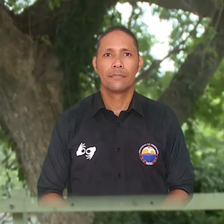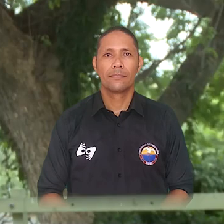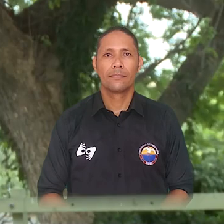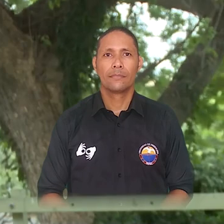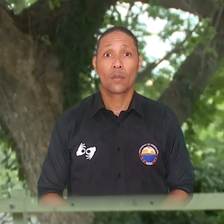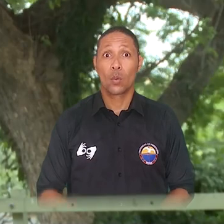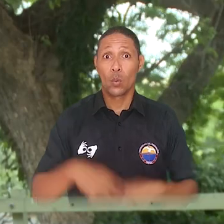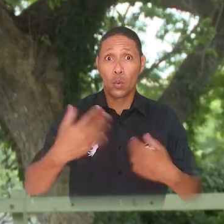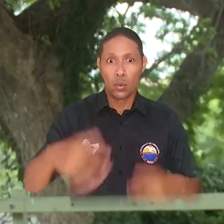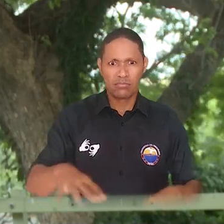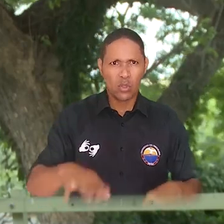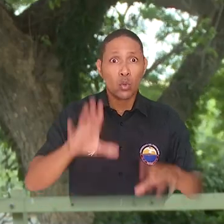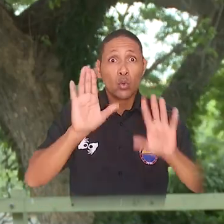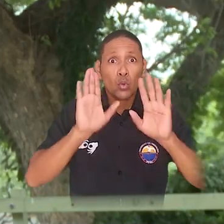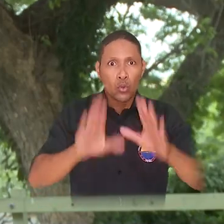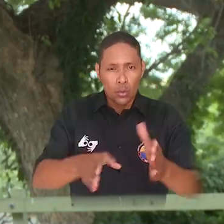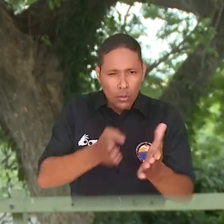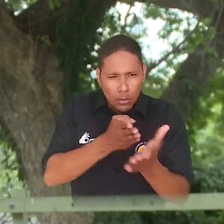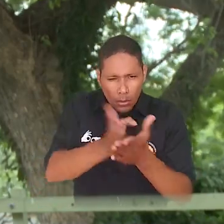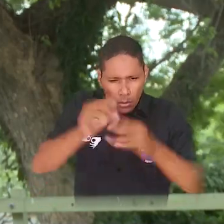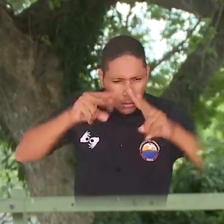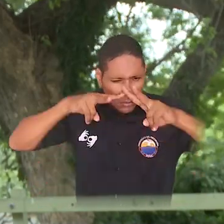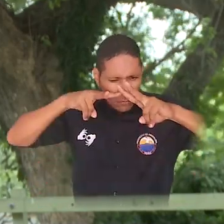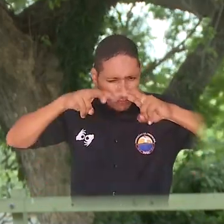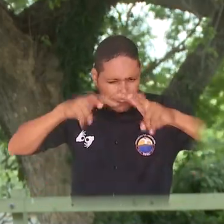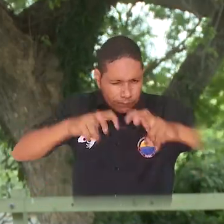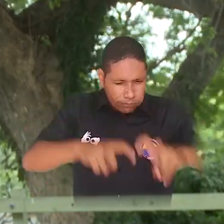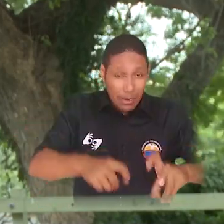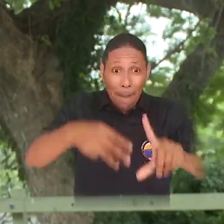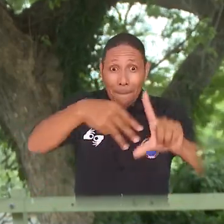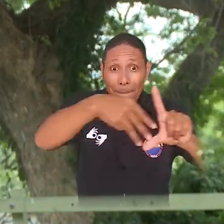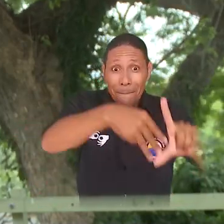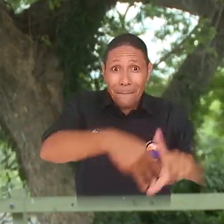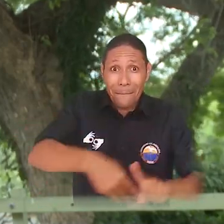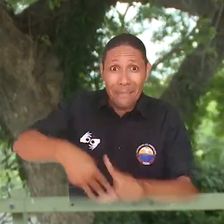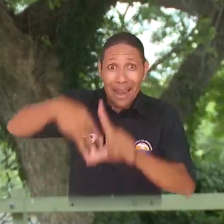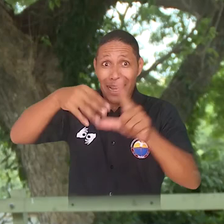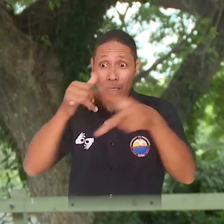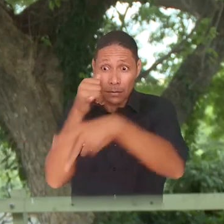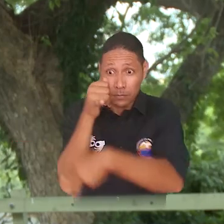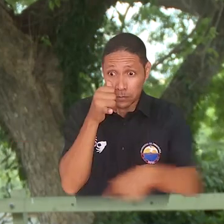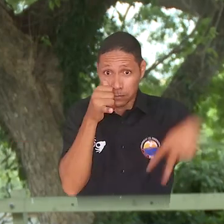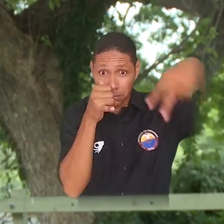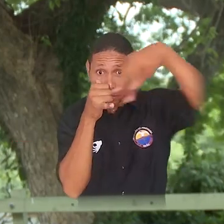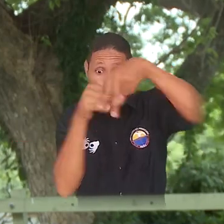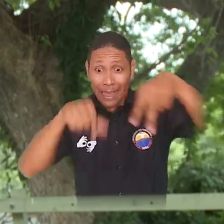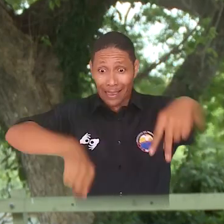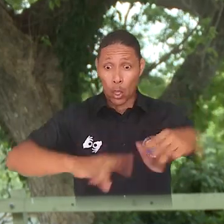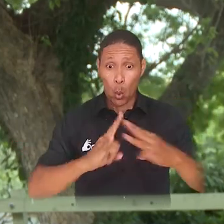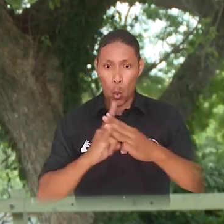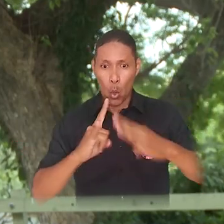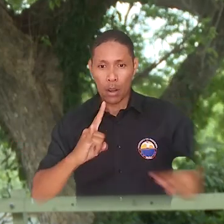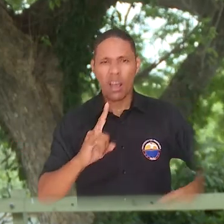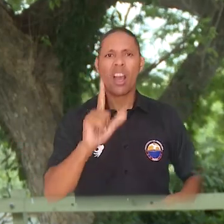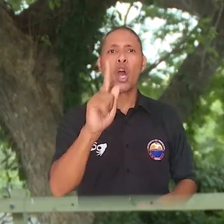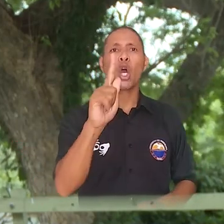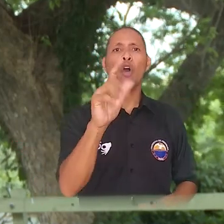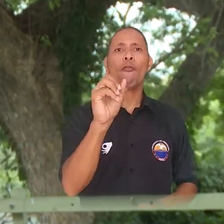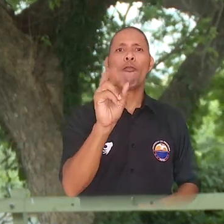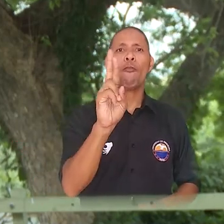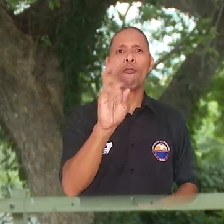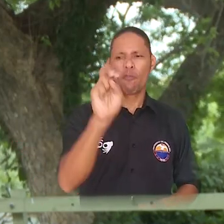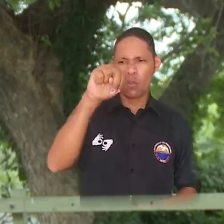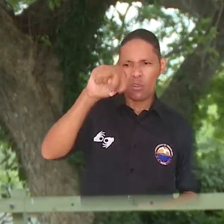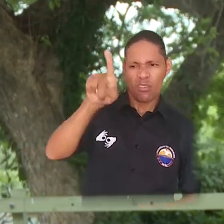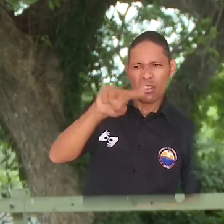Una de las interesantes líneas de profundización que presenta la maestría en antropología de la Universidad del Magdalena es la forense,